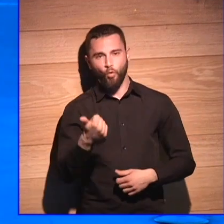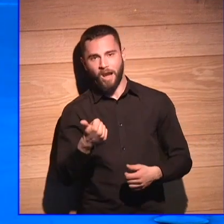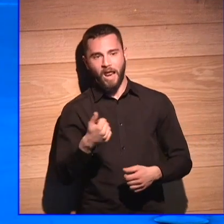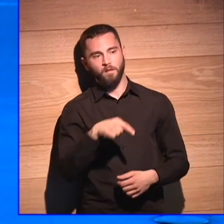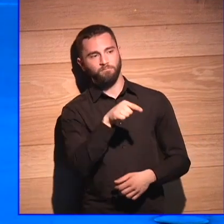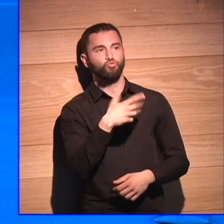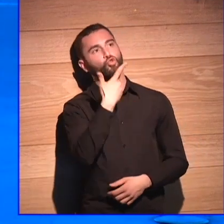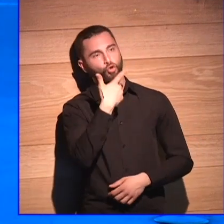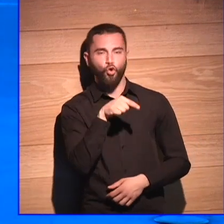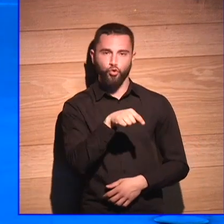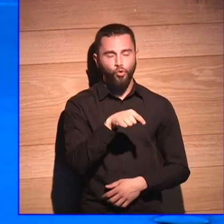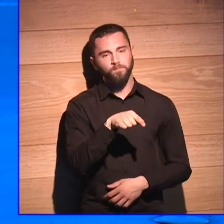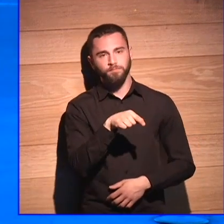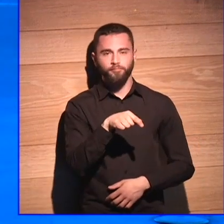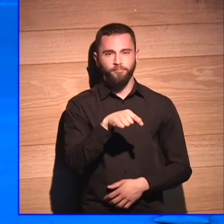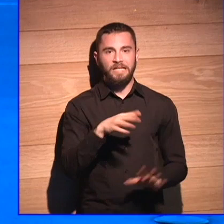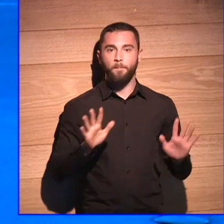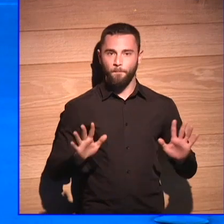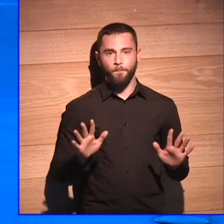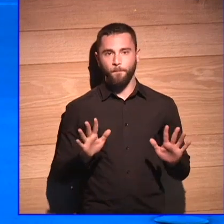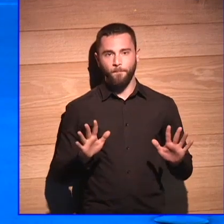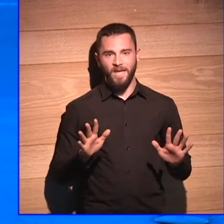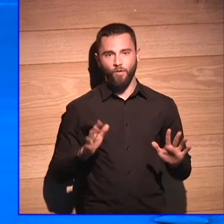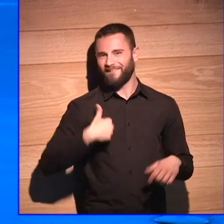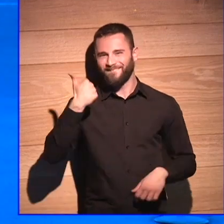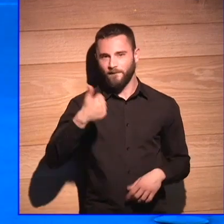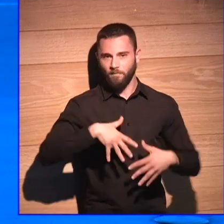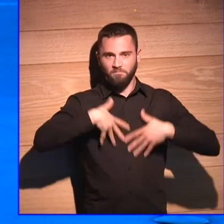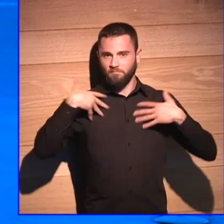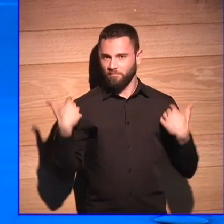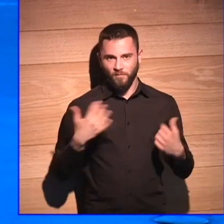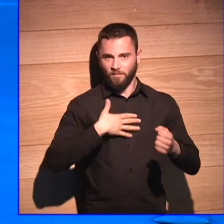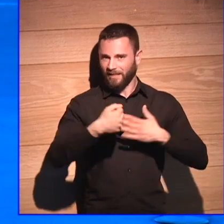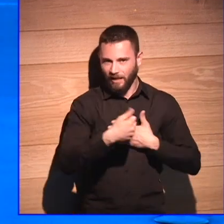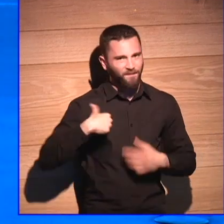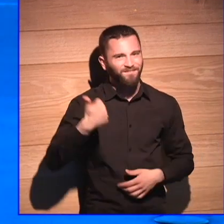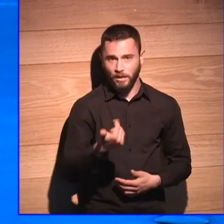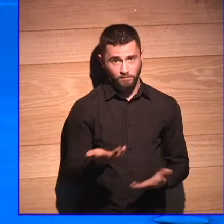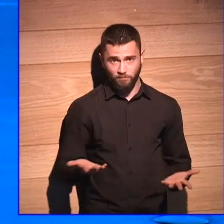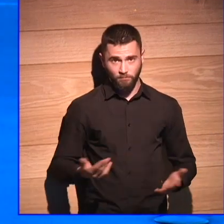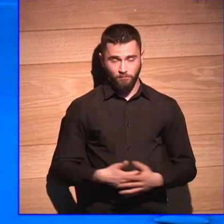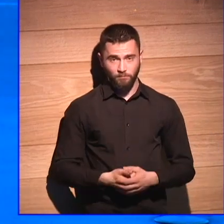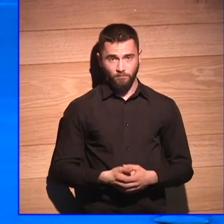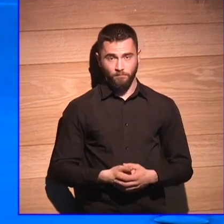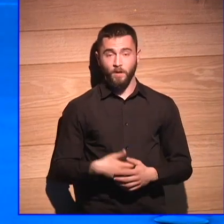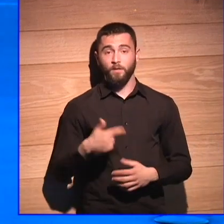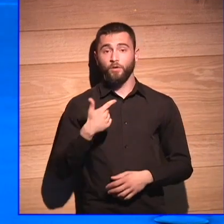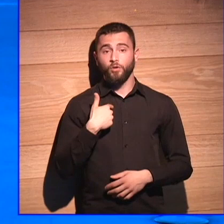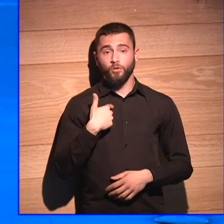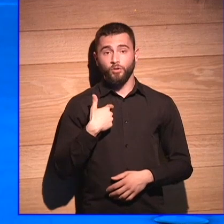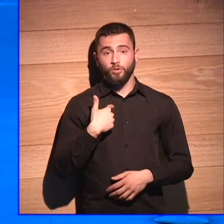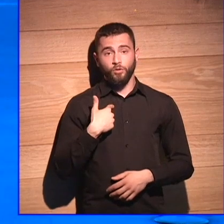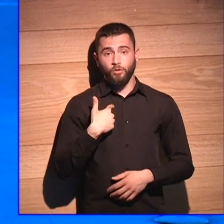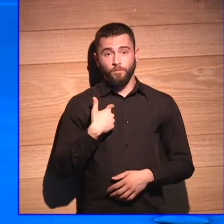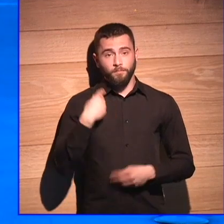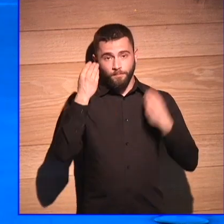otra persona, pero siempre será una simulación de emociones, de empatía, de lo que sea. Yo no creo que los